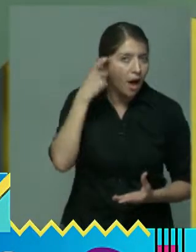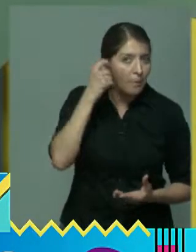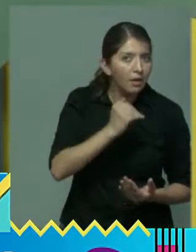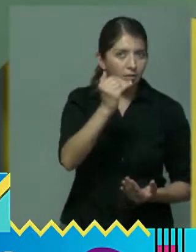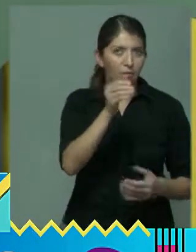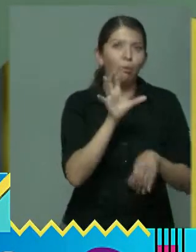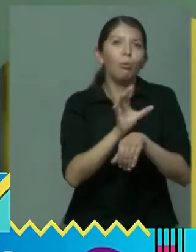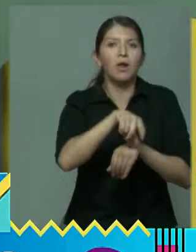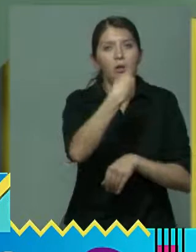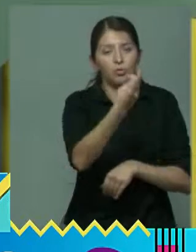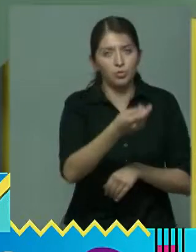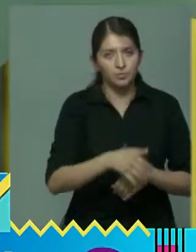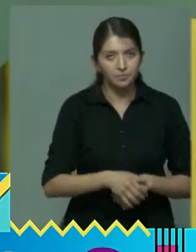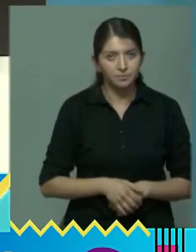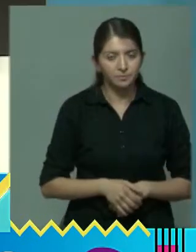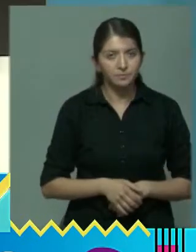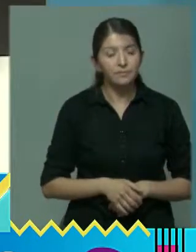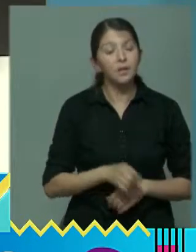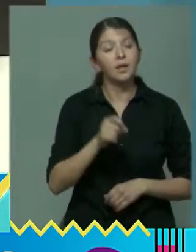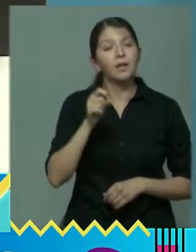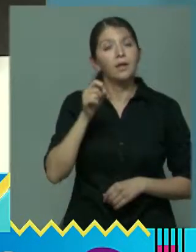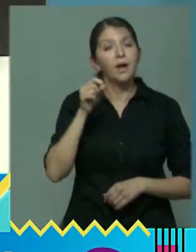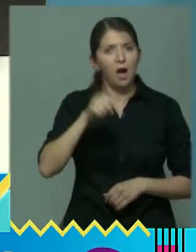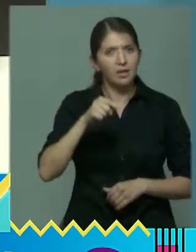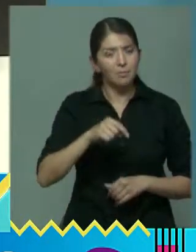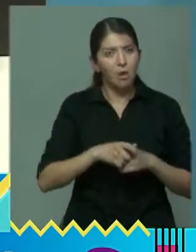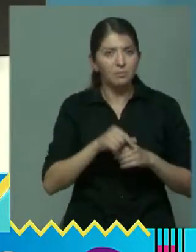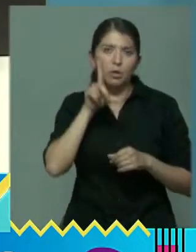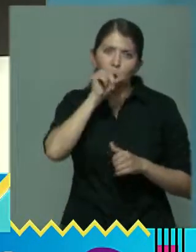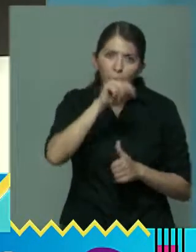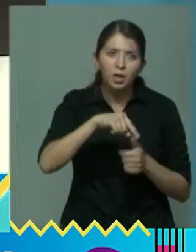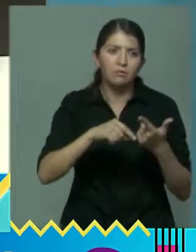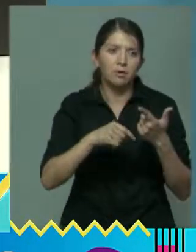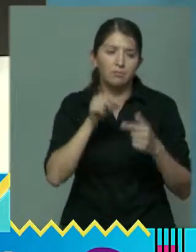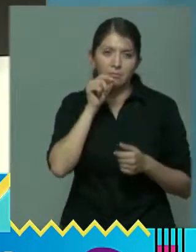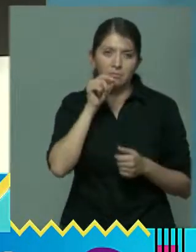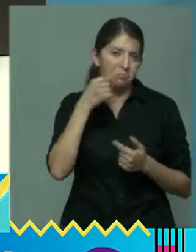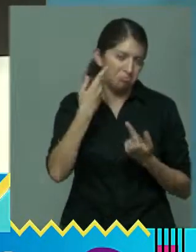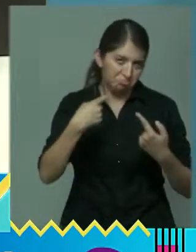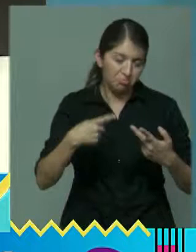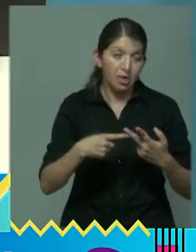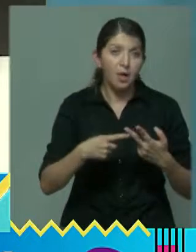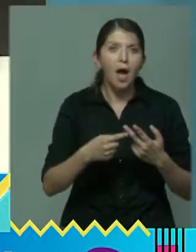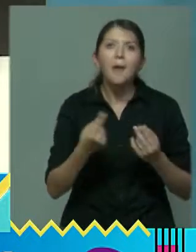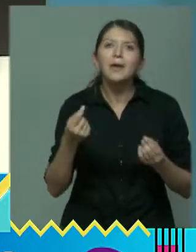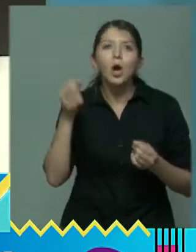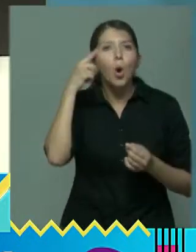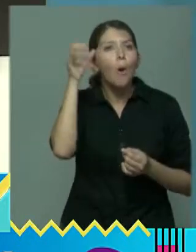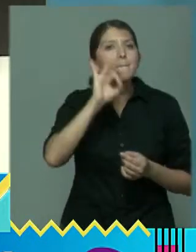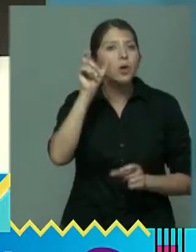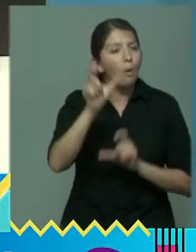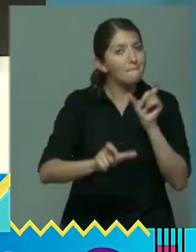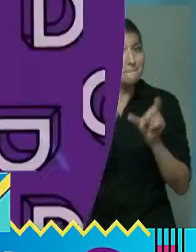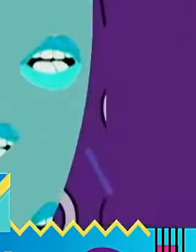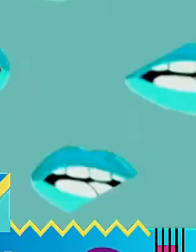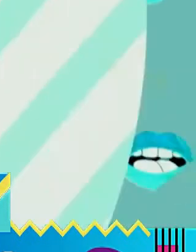nuestras casas. Bueno, vamos a ver en las redes sociales qué se dice acerca de lo que estamos planteando hoy en distintos parecidos, a ver si coinciden o no con lo